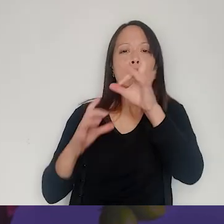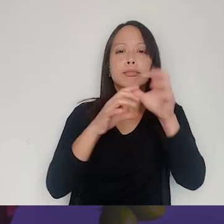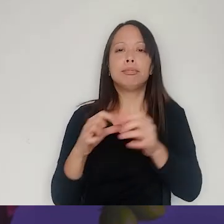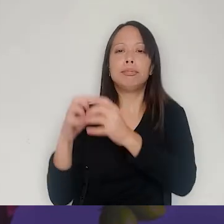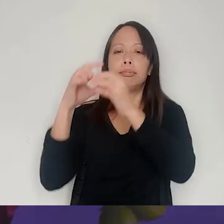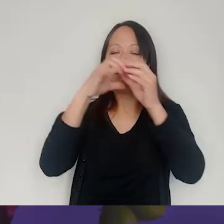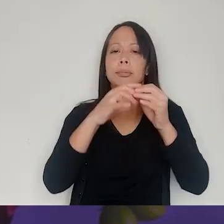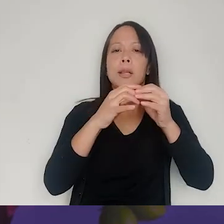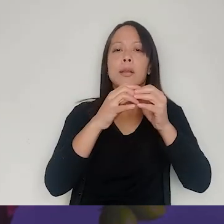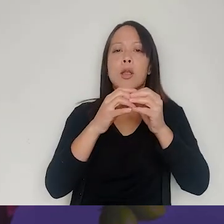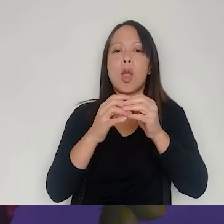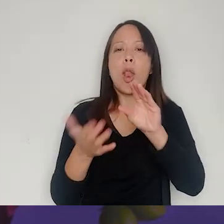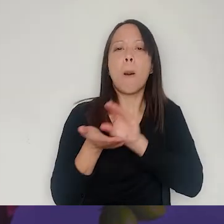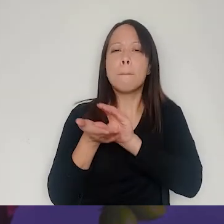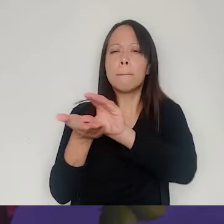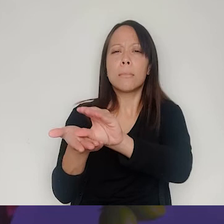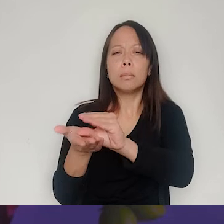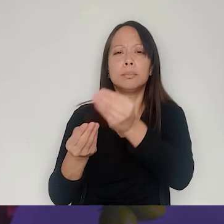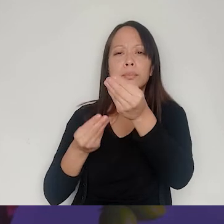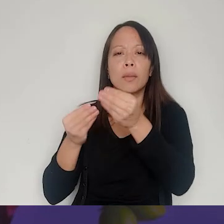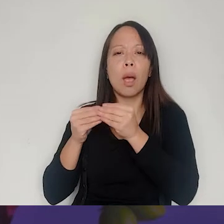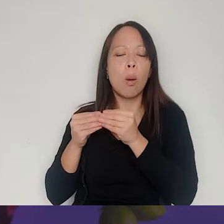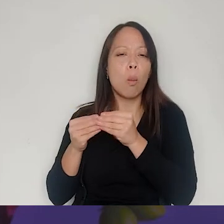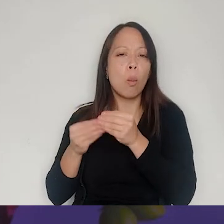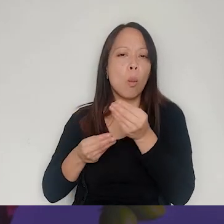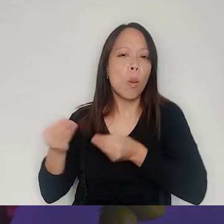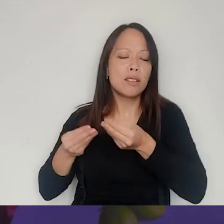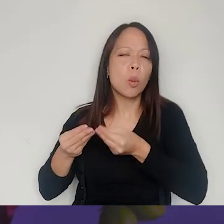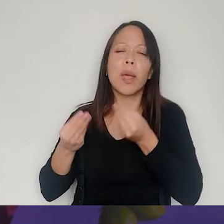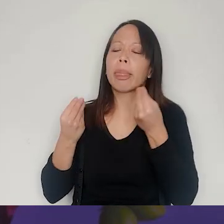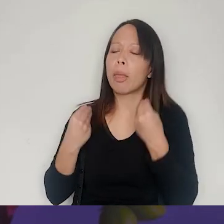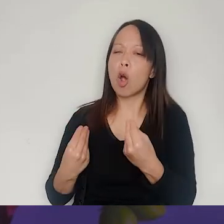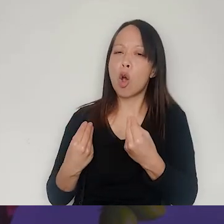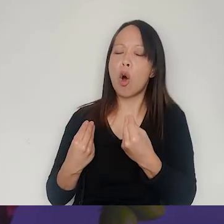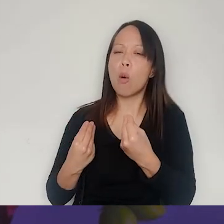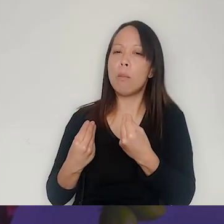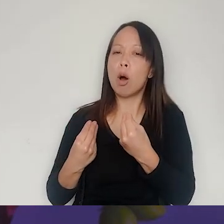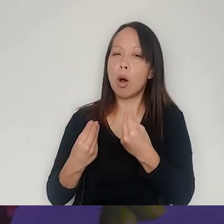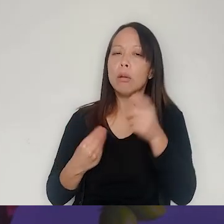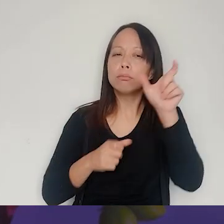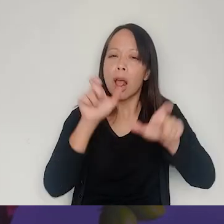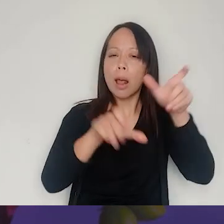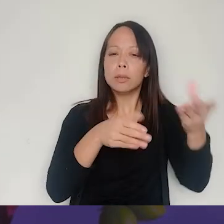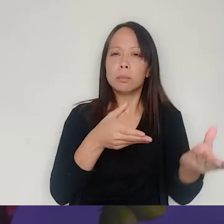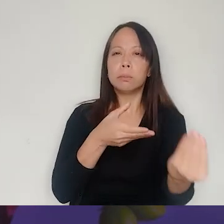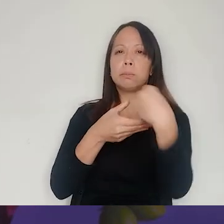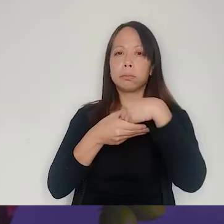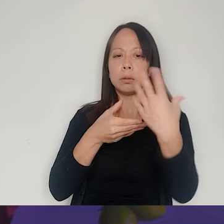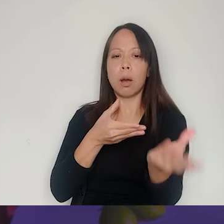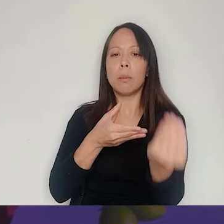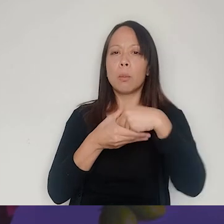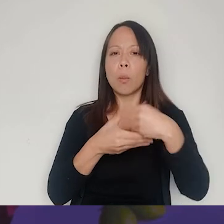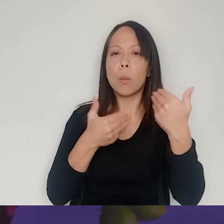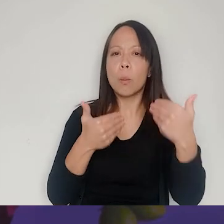cómo se van a ejecutar esos presupuestos, cómo se van a destinar esos fondos, se tenga en cuenta la participación de los pacientes, que la verdad es que